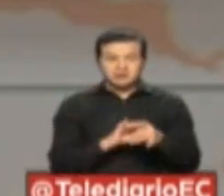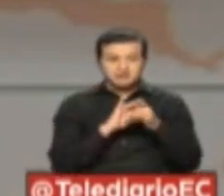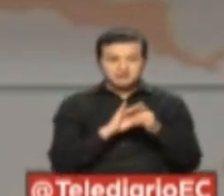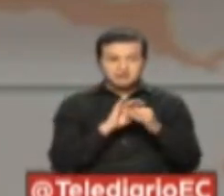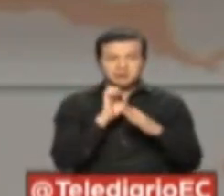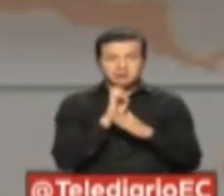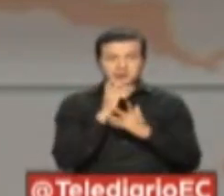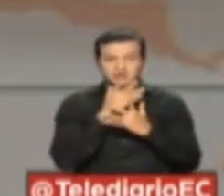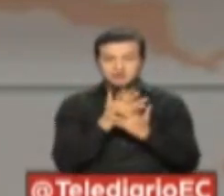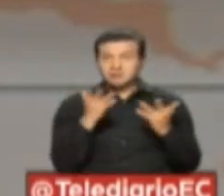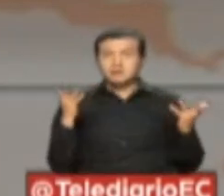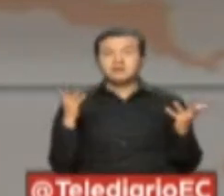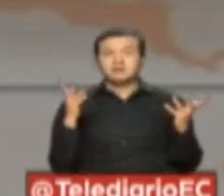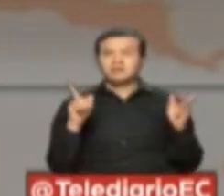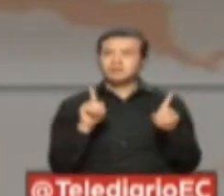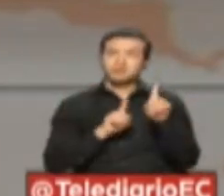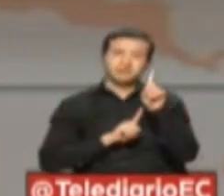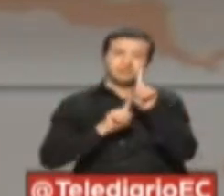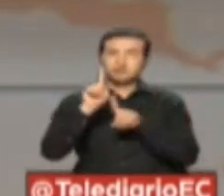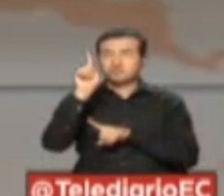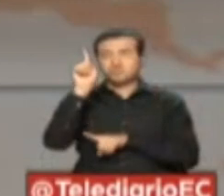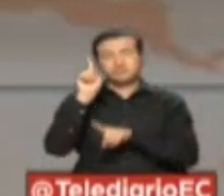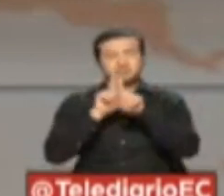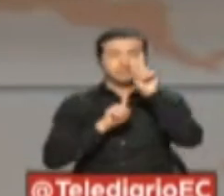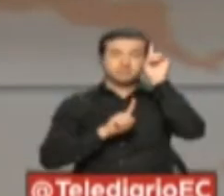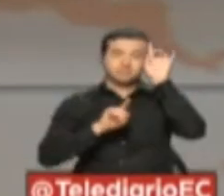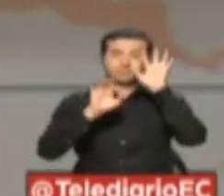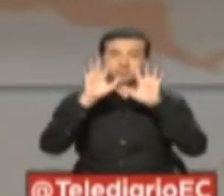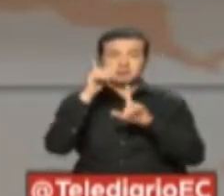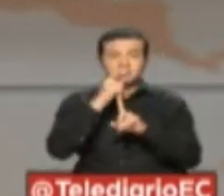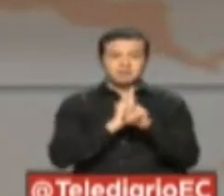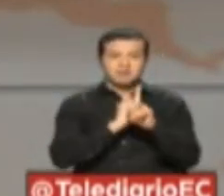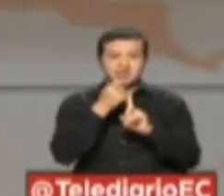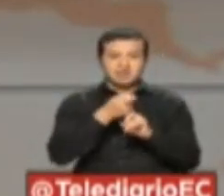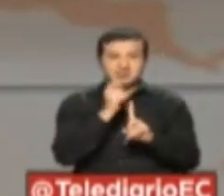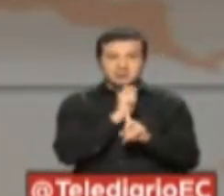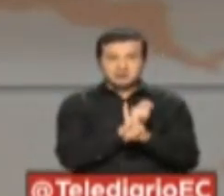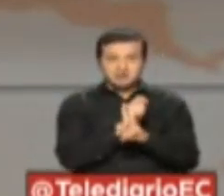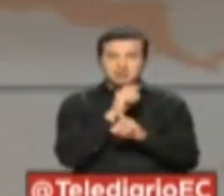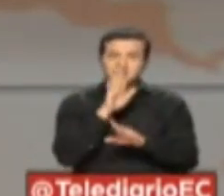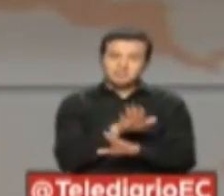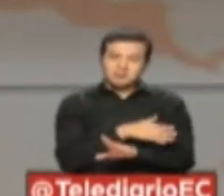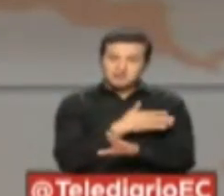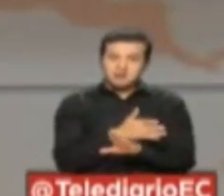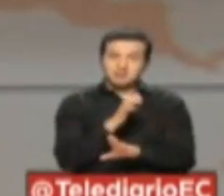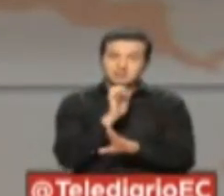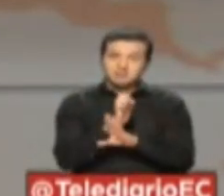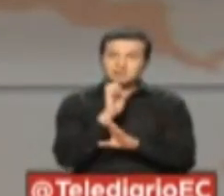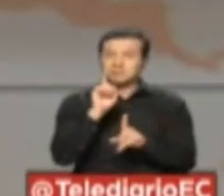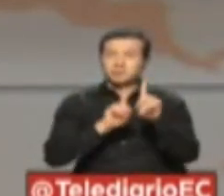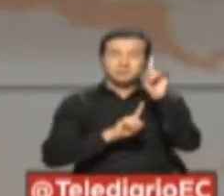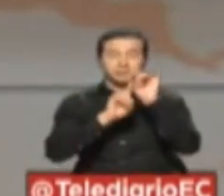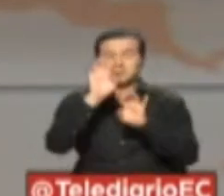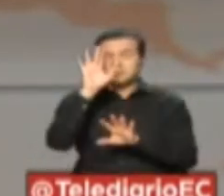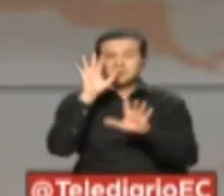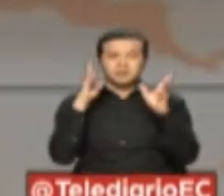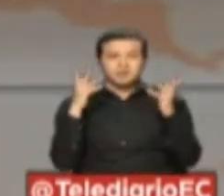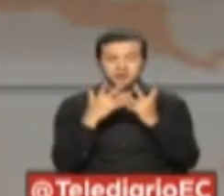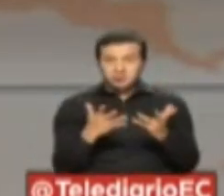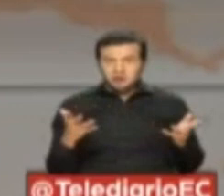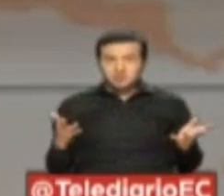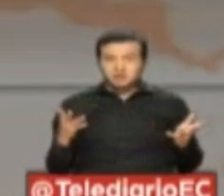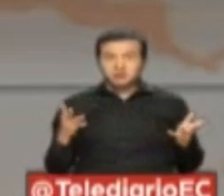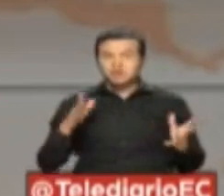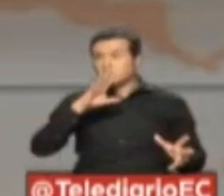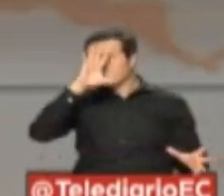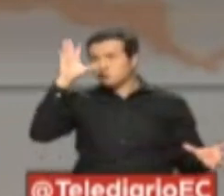me encontraron que lanzaron fuegos artificiales de banano con canciones ecuatorianas entonces esa imagen